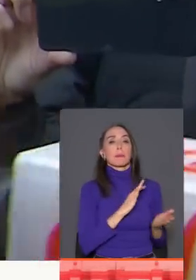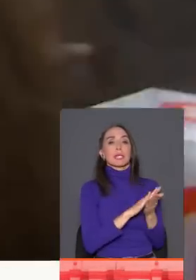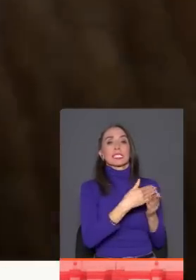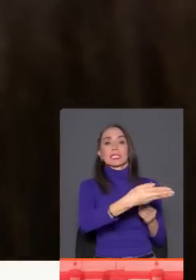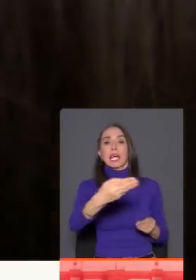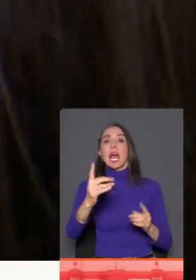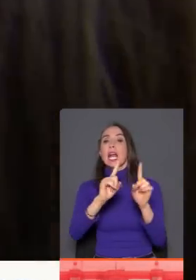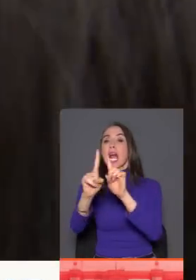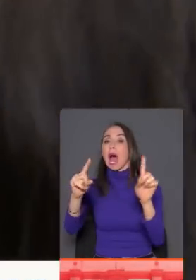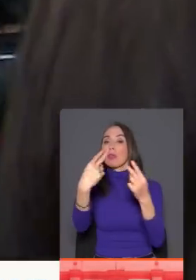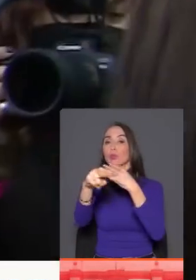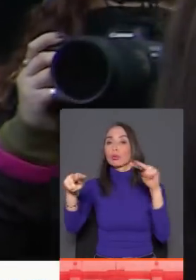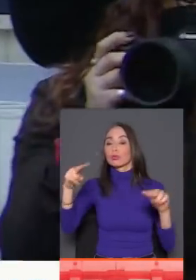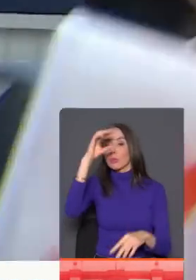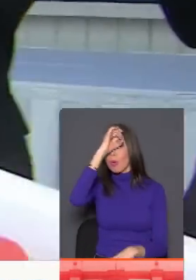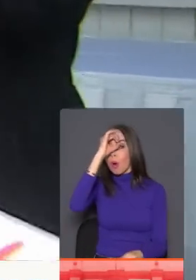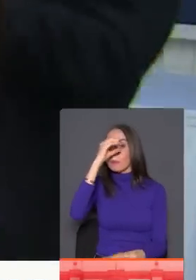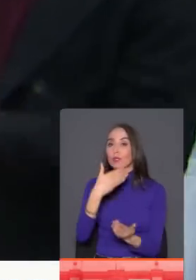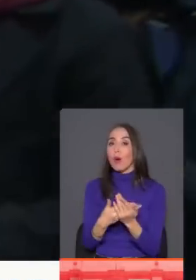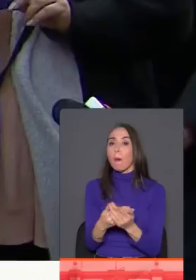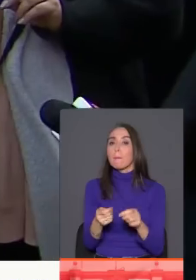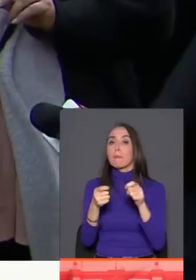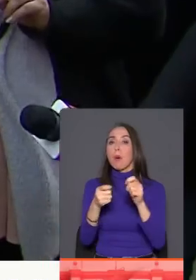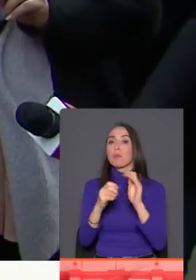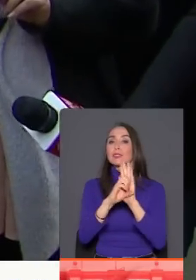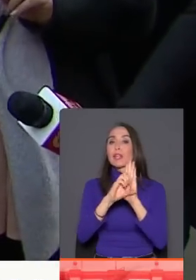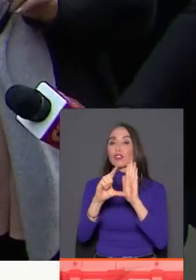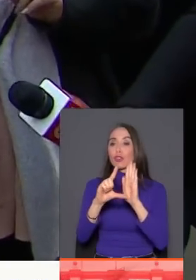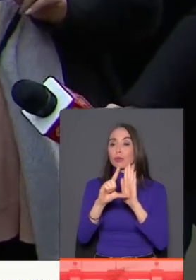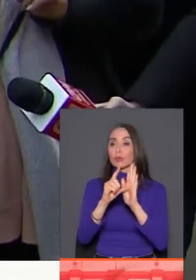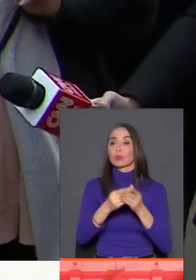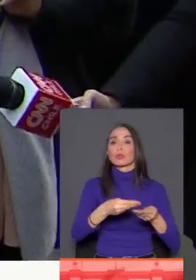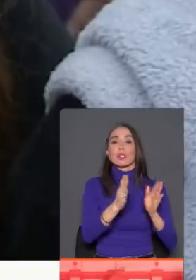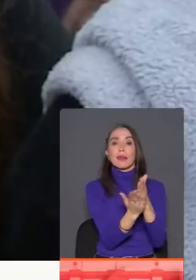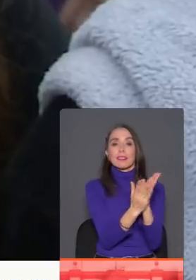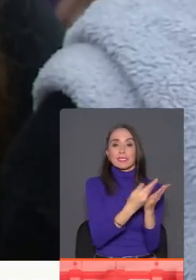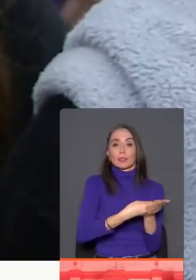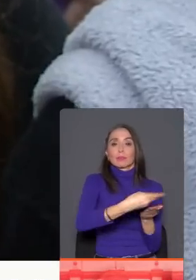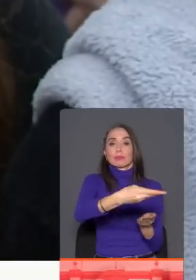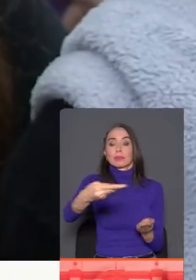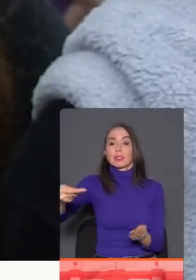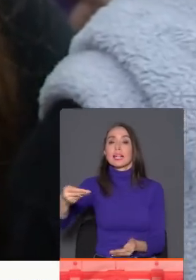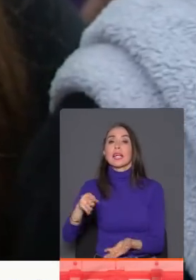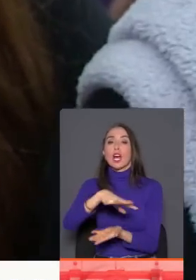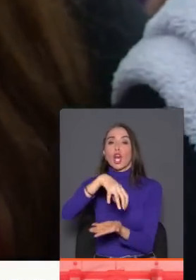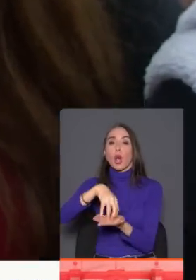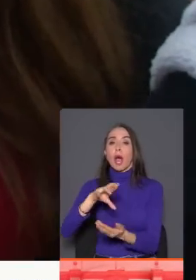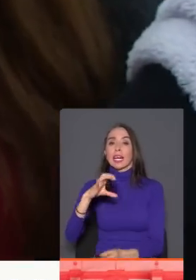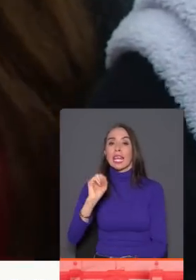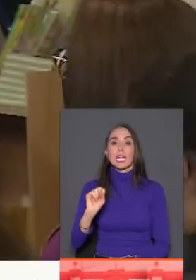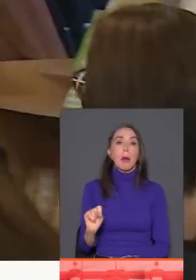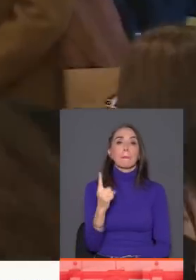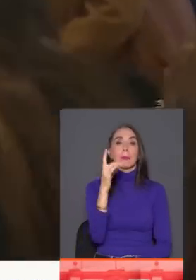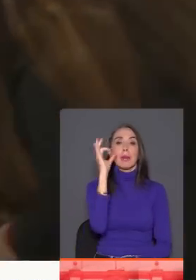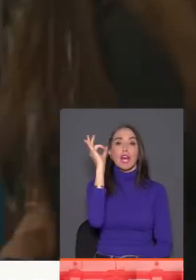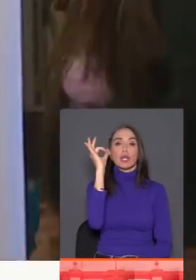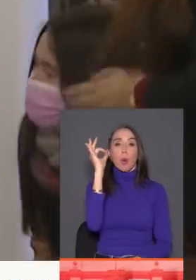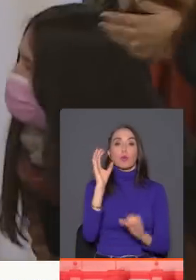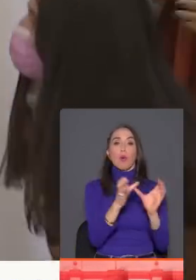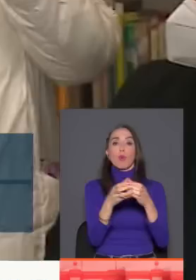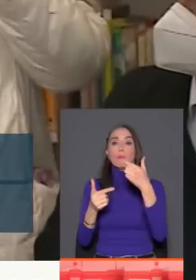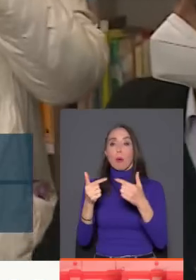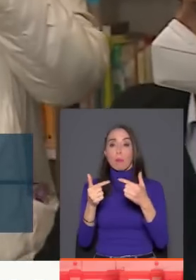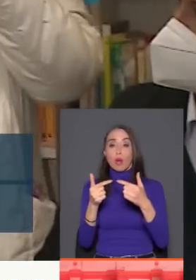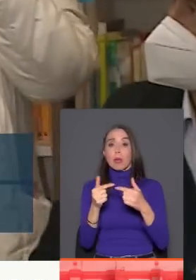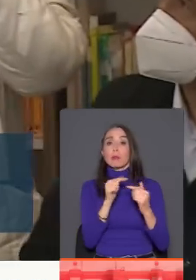con propuestas constitucionales salían como pan caliente en la comuna de renca en medio del primer comité político que se realiza fuera de la